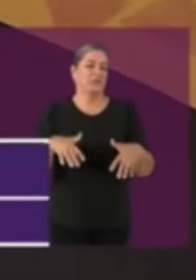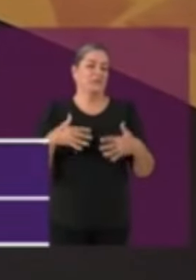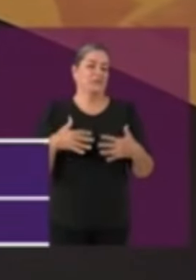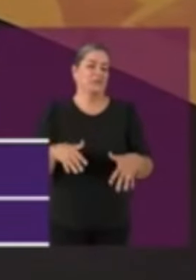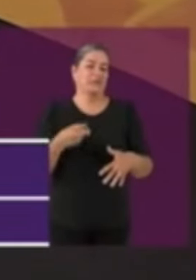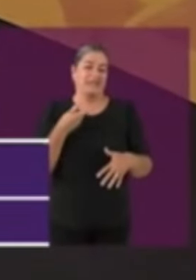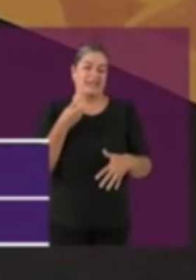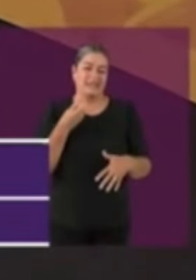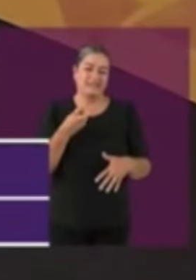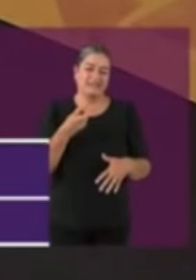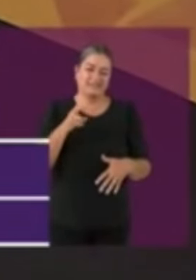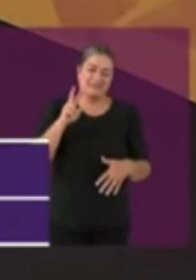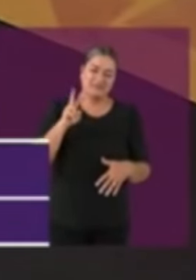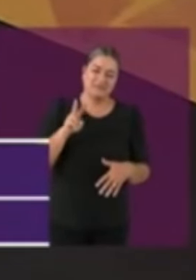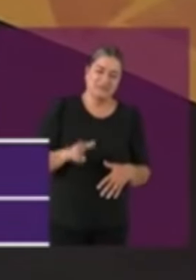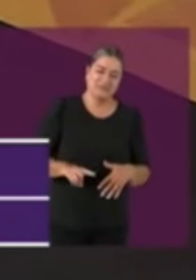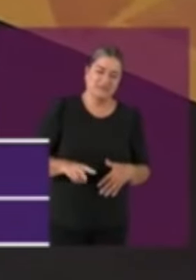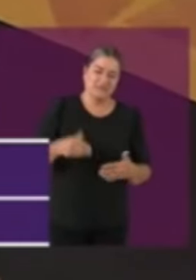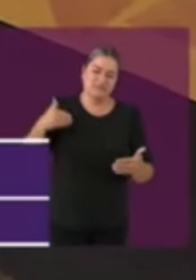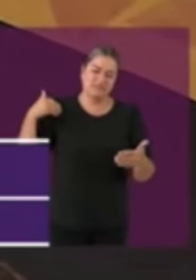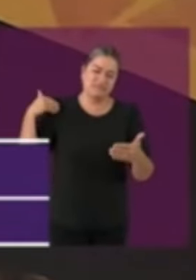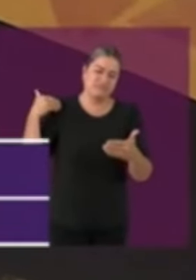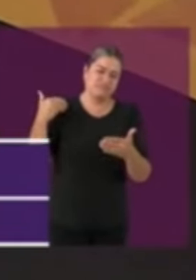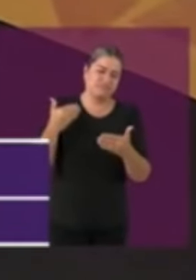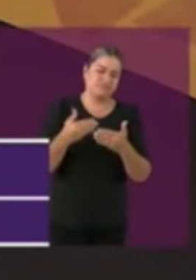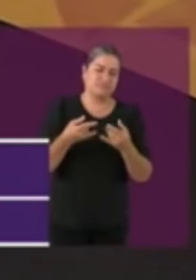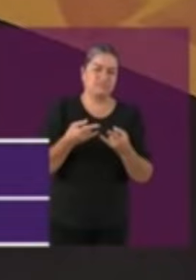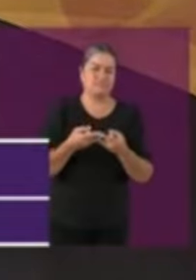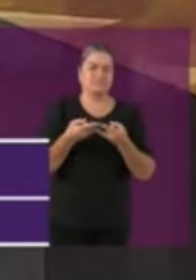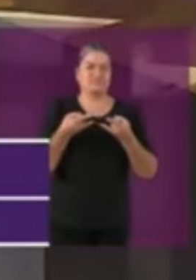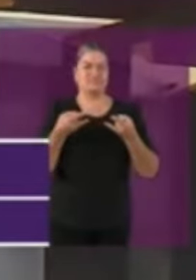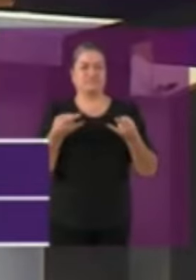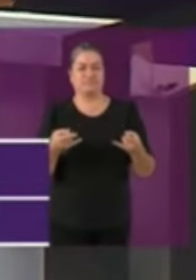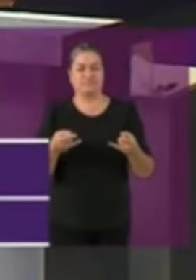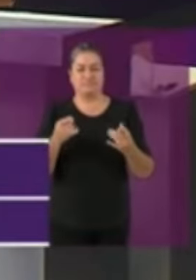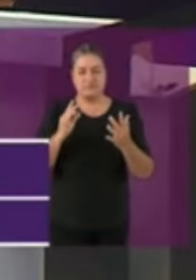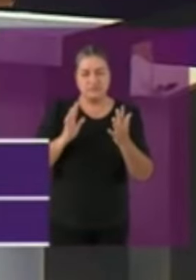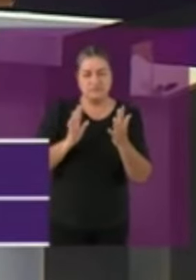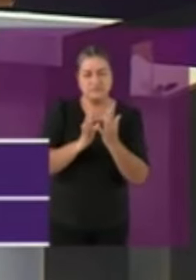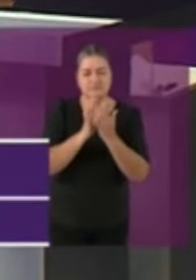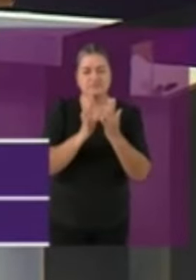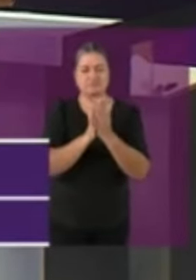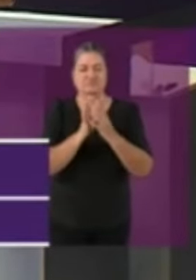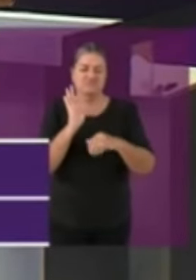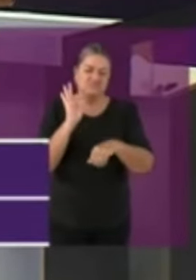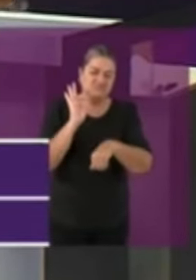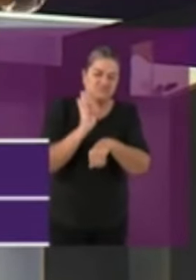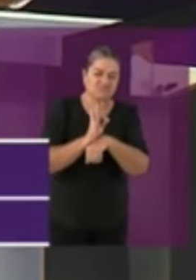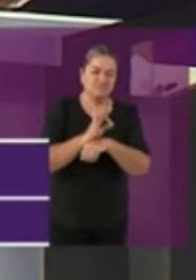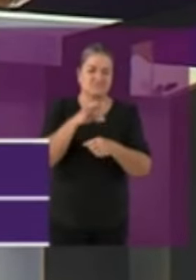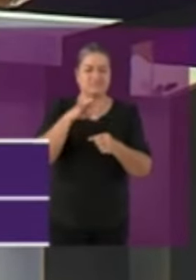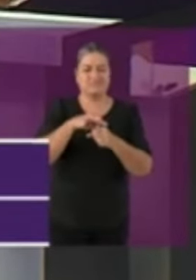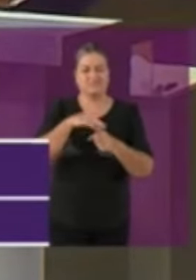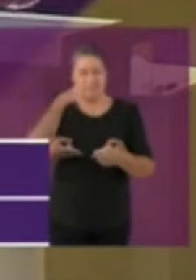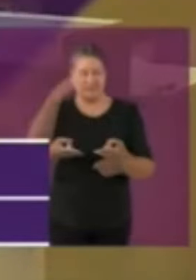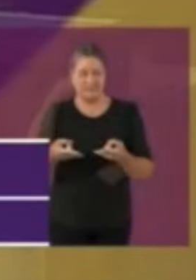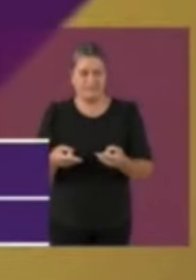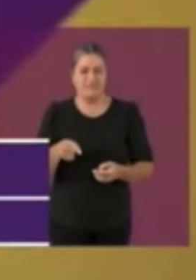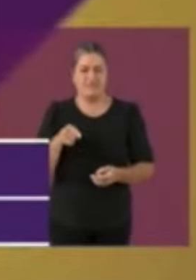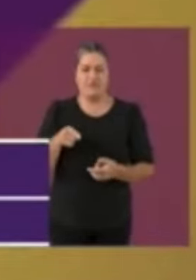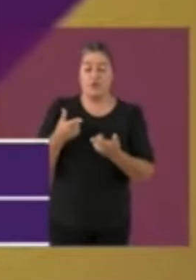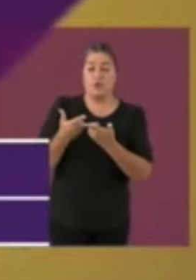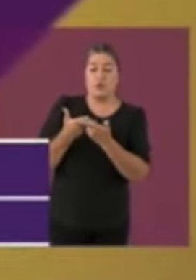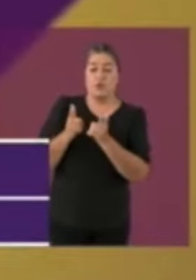auditado ese proceso en fin y reclama el presidente que no se reconocieron sus logros y que